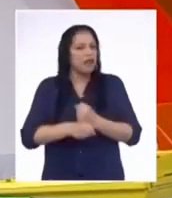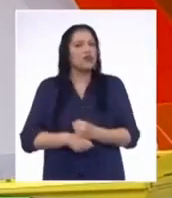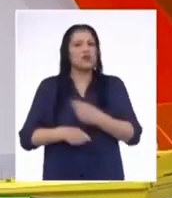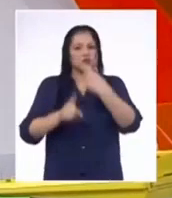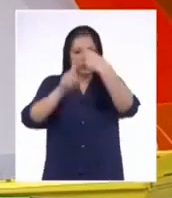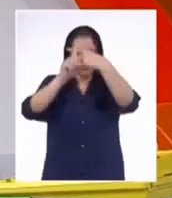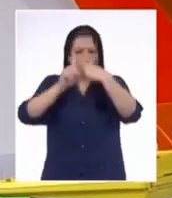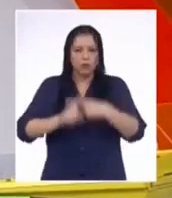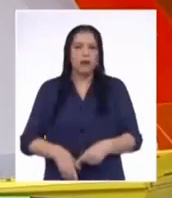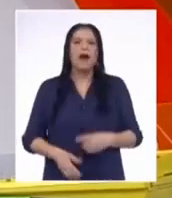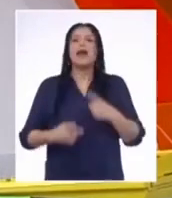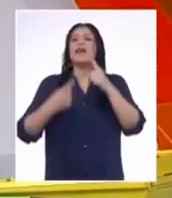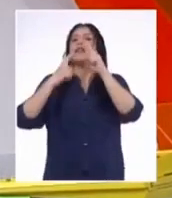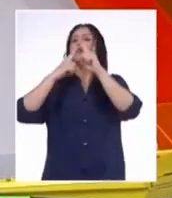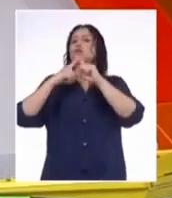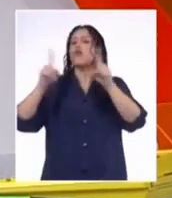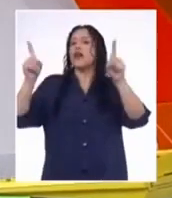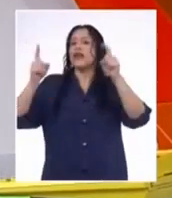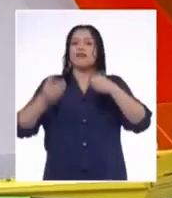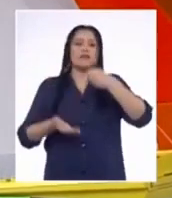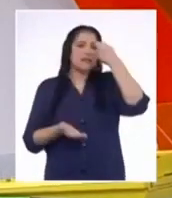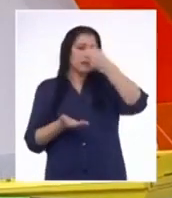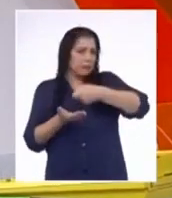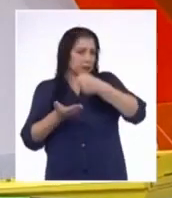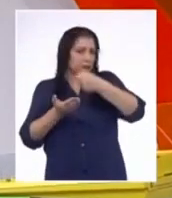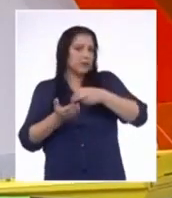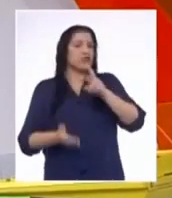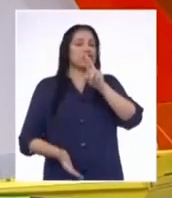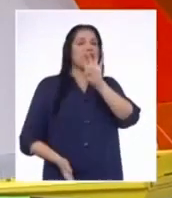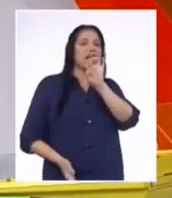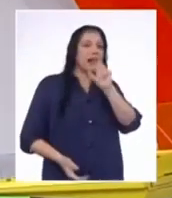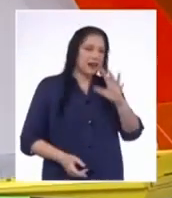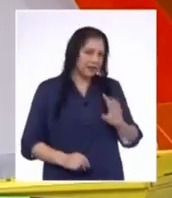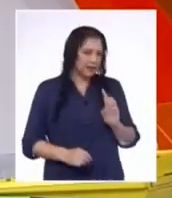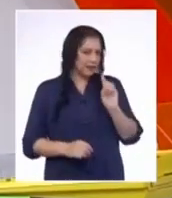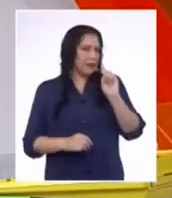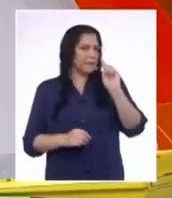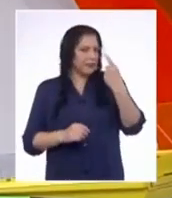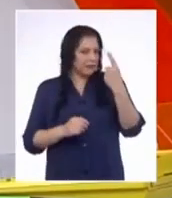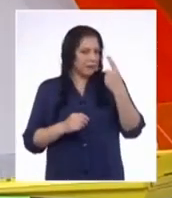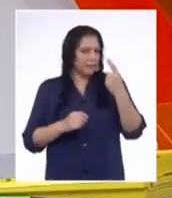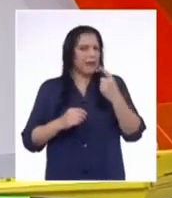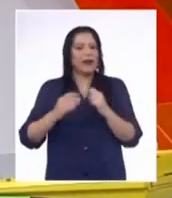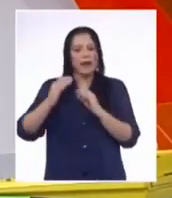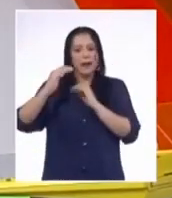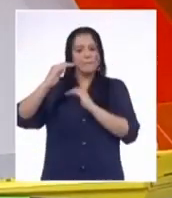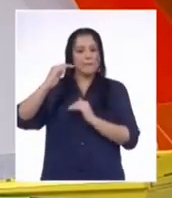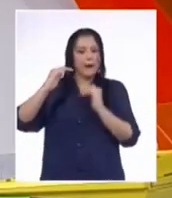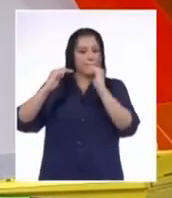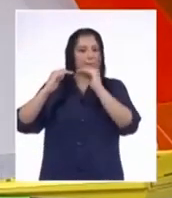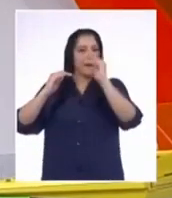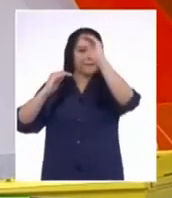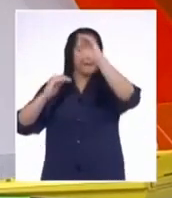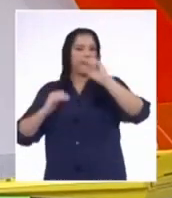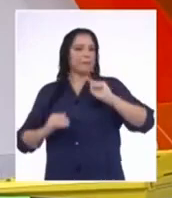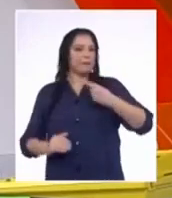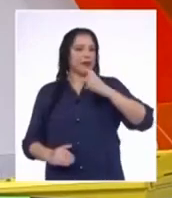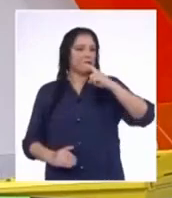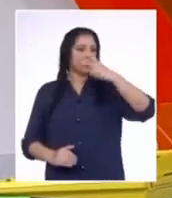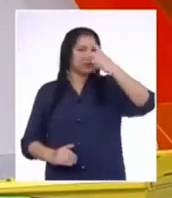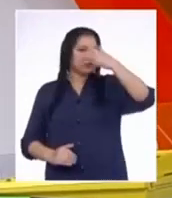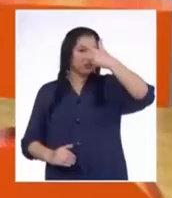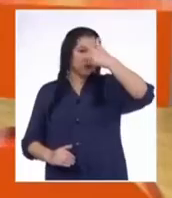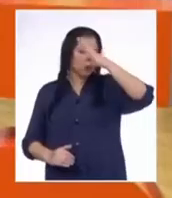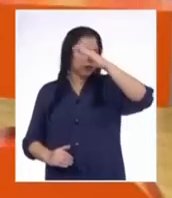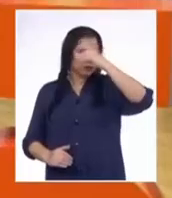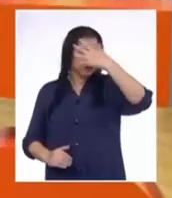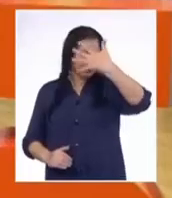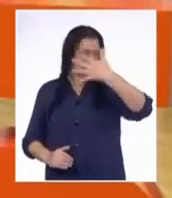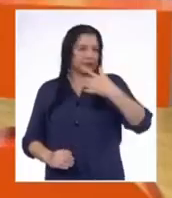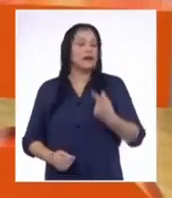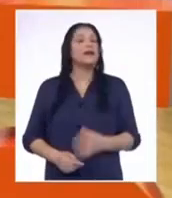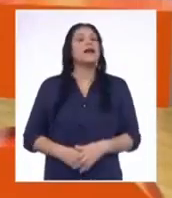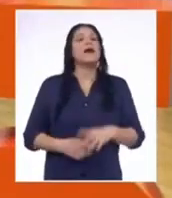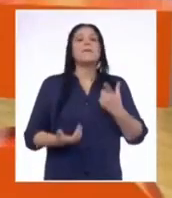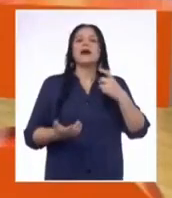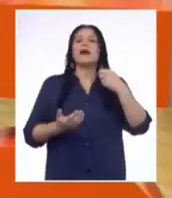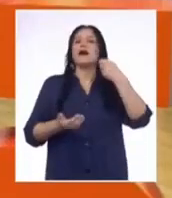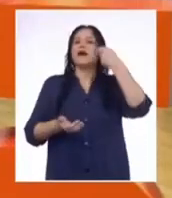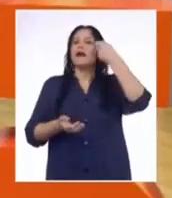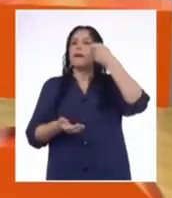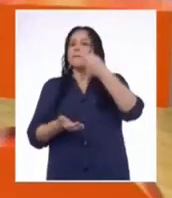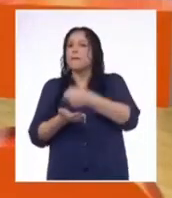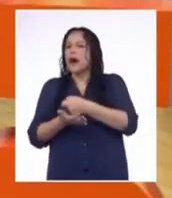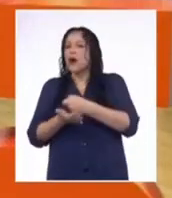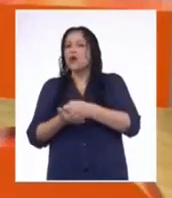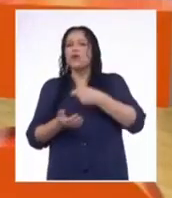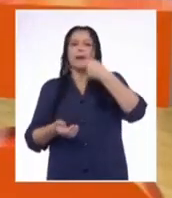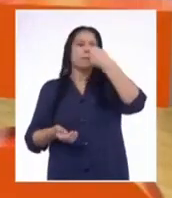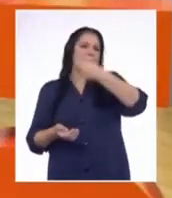hay diferentes tipos de impuesto a la renta, desde la primera hasta la quinta categoría. Por ejemplo, para el pago de impuestos